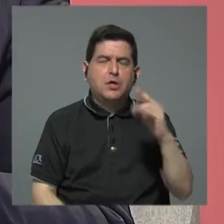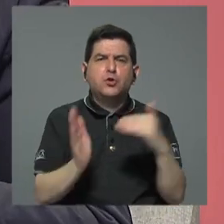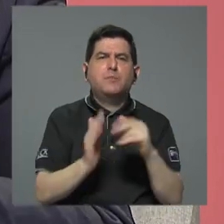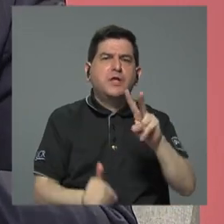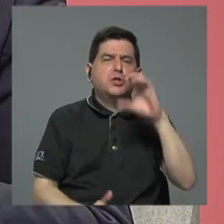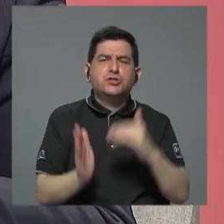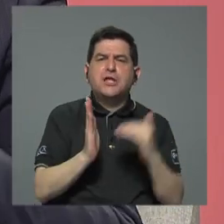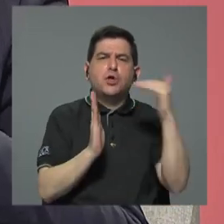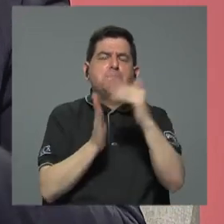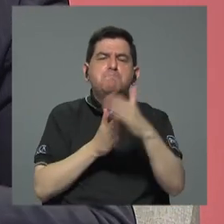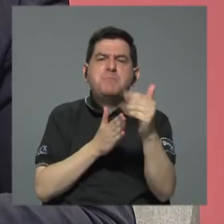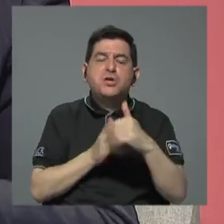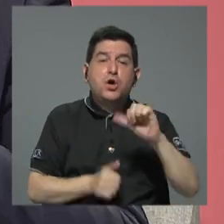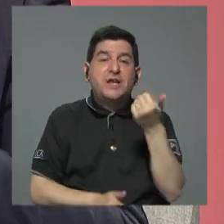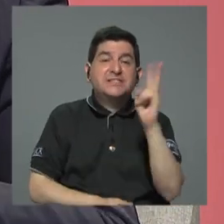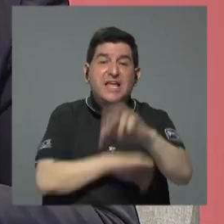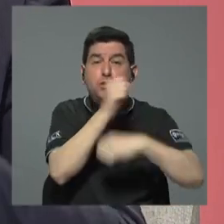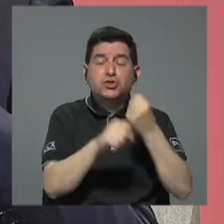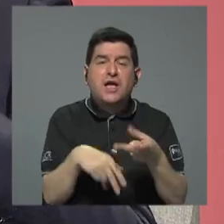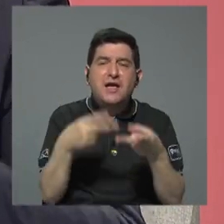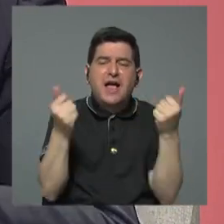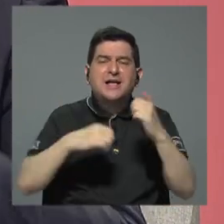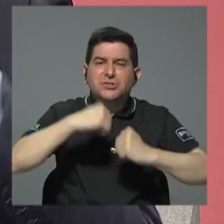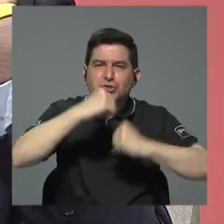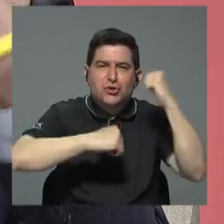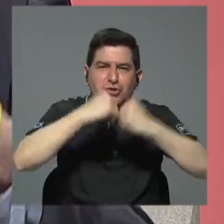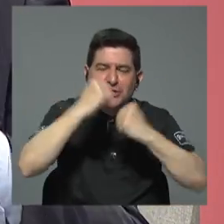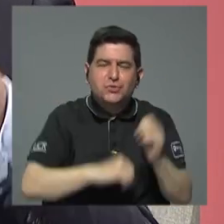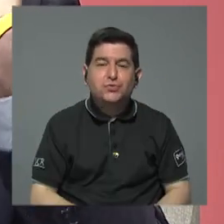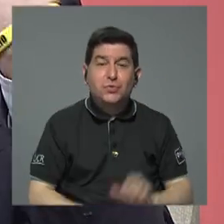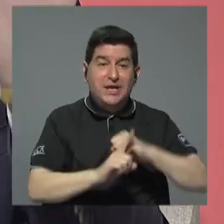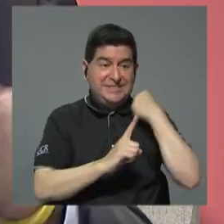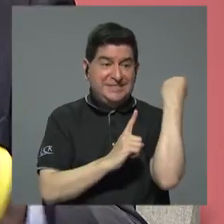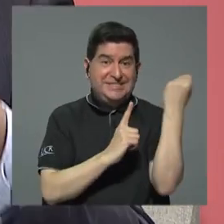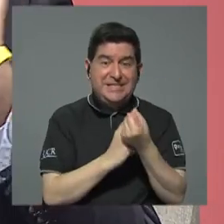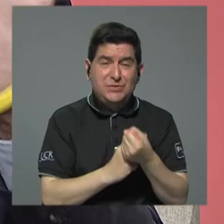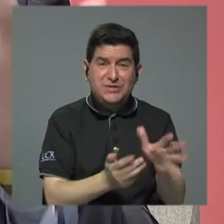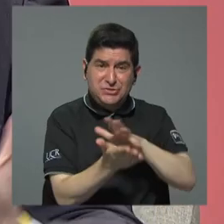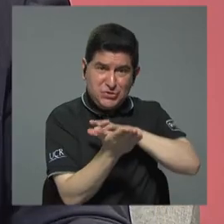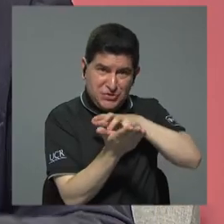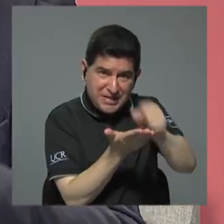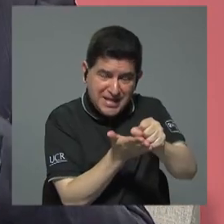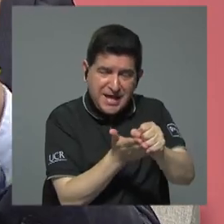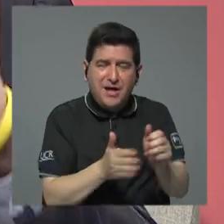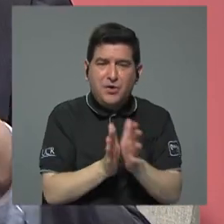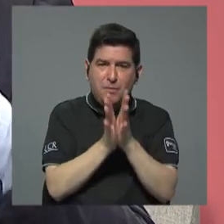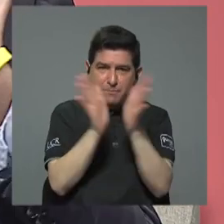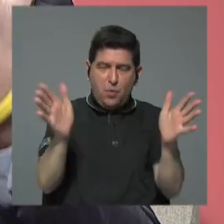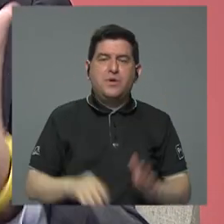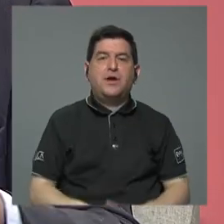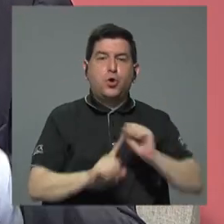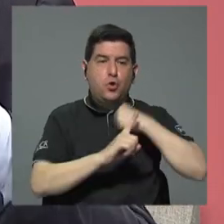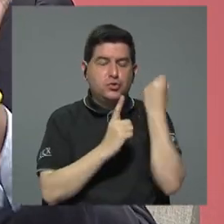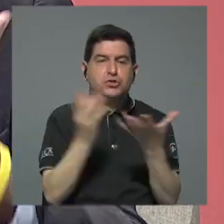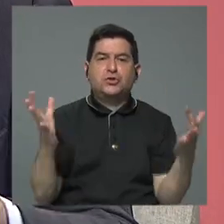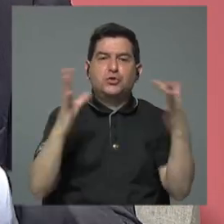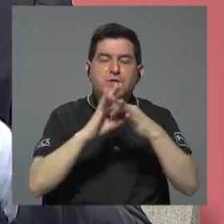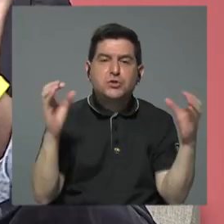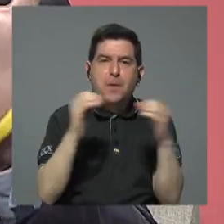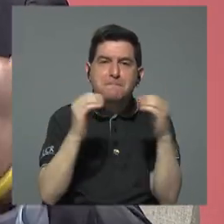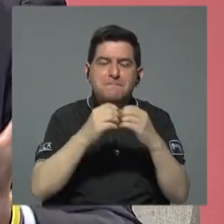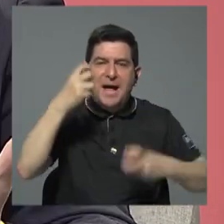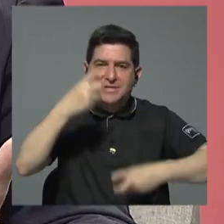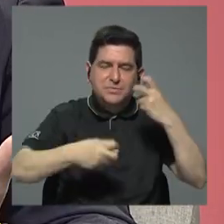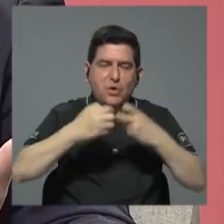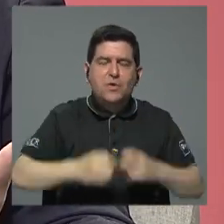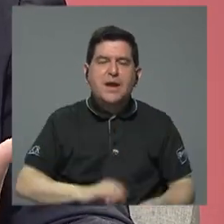millones de dólares en 12 años de costos de infraestructura por eventos, daños en la infraestructura pública por eventos que tienen que ver cada vez más con el